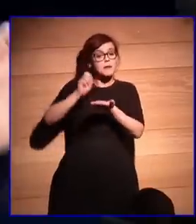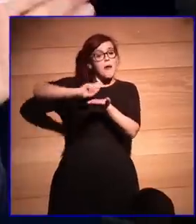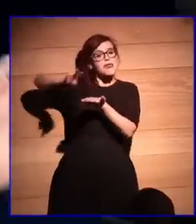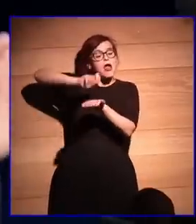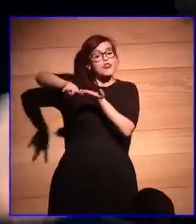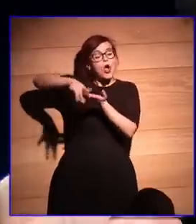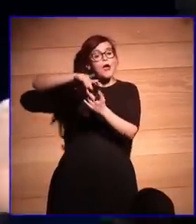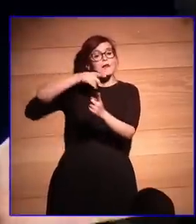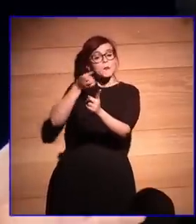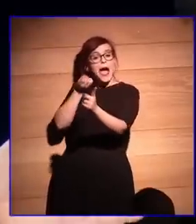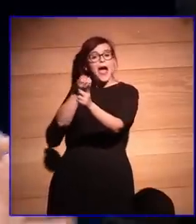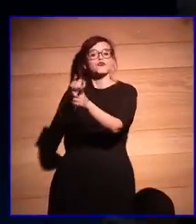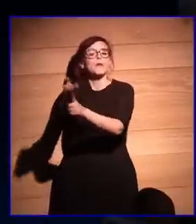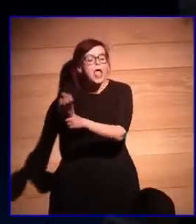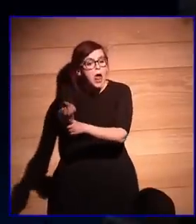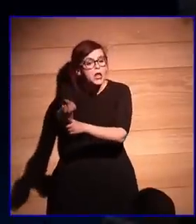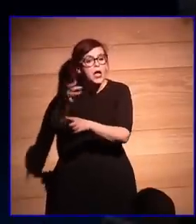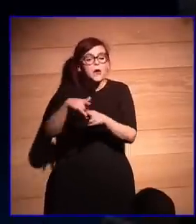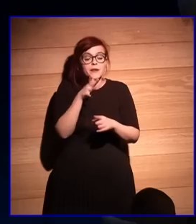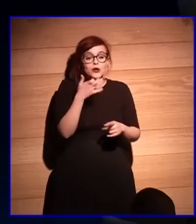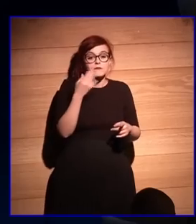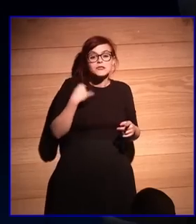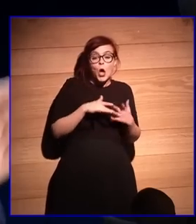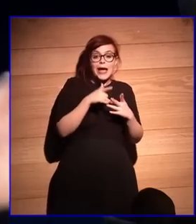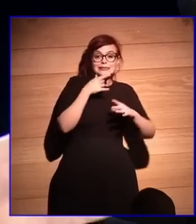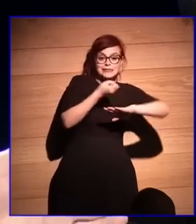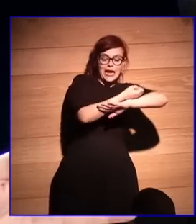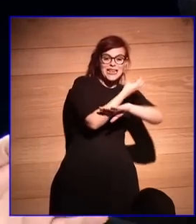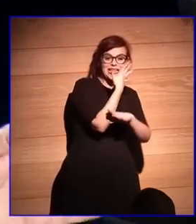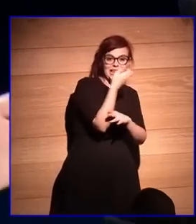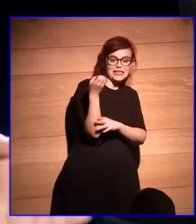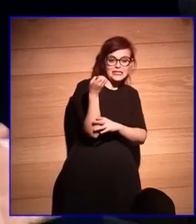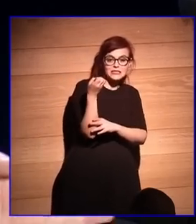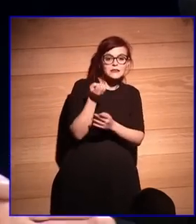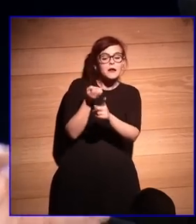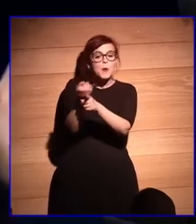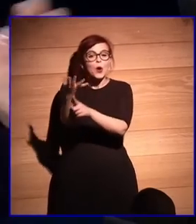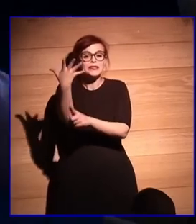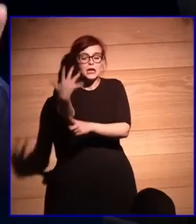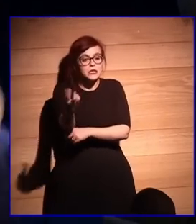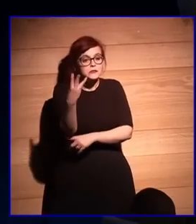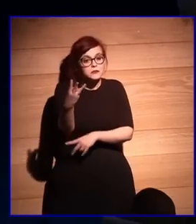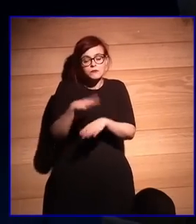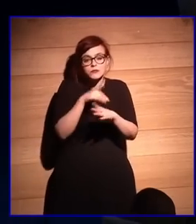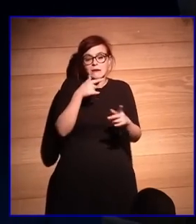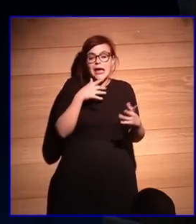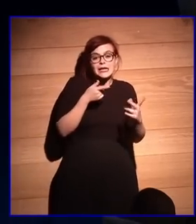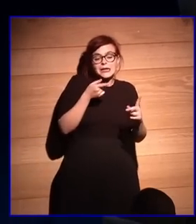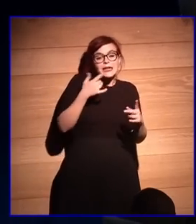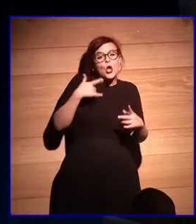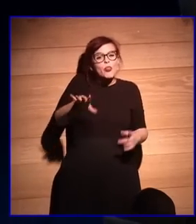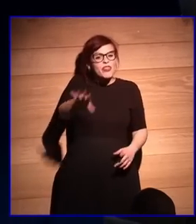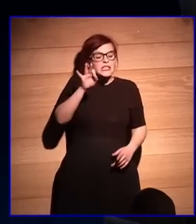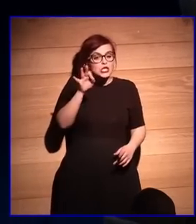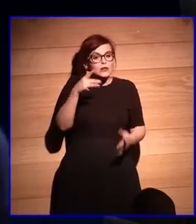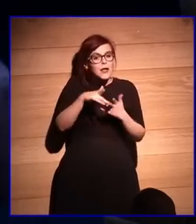caminando. Las vas a matar. Uh-huh. En el tren van 500 y aquí van tres. Pues la mayor parte de gente decía, no, pues que se estrella el tren. Yo no quiero tomar la